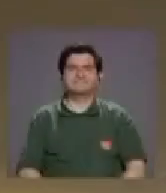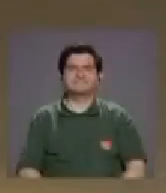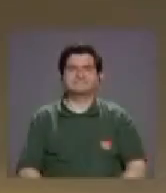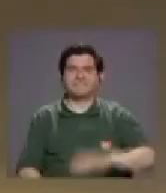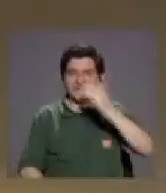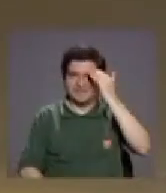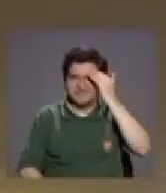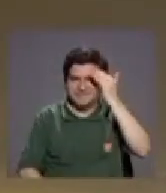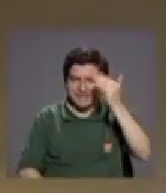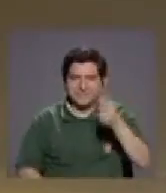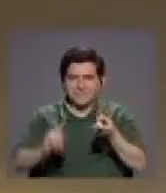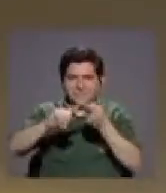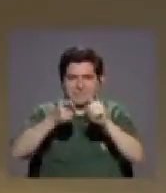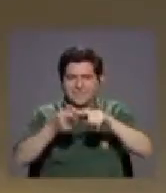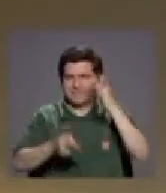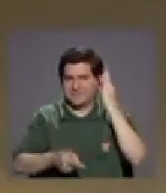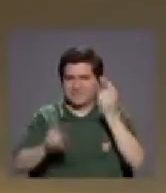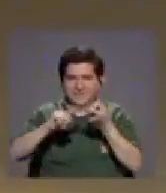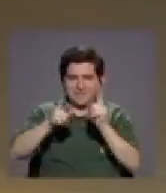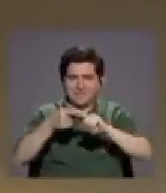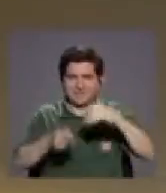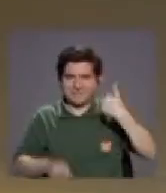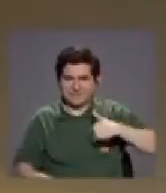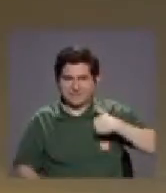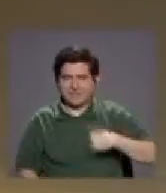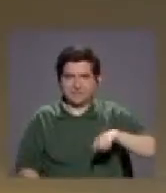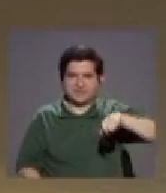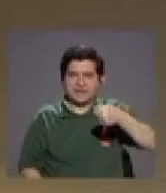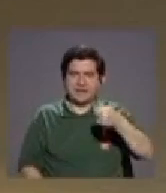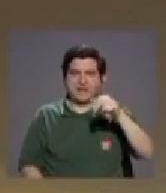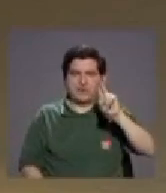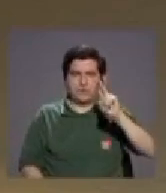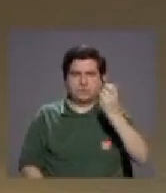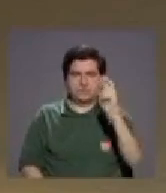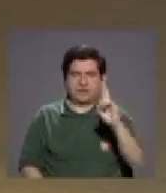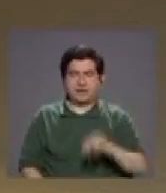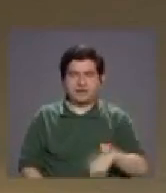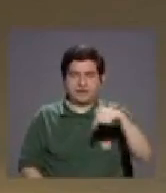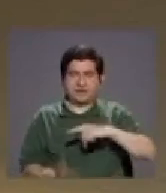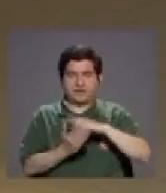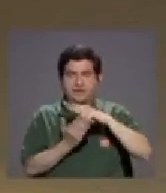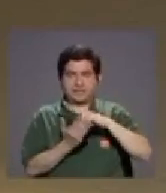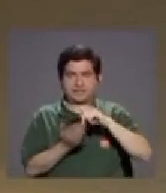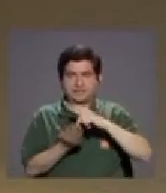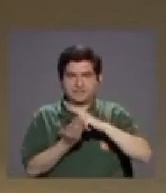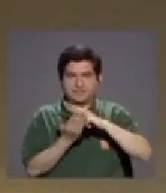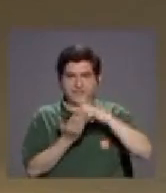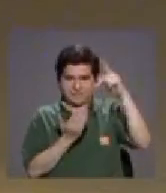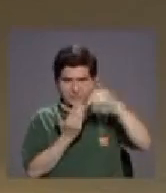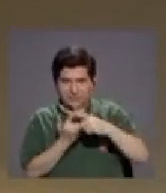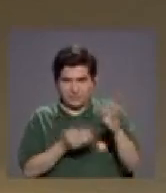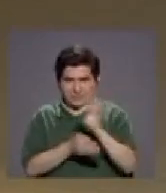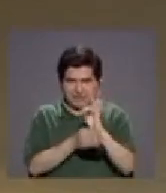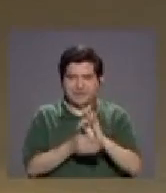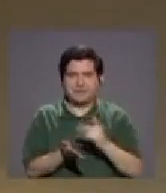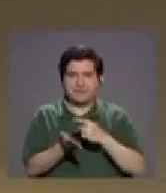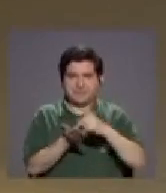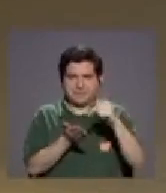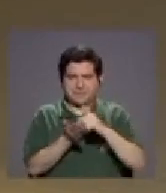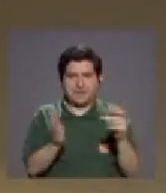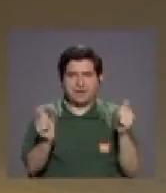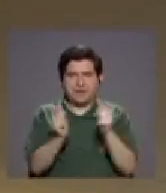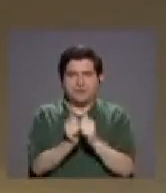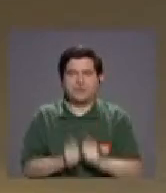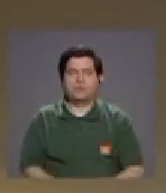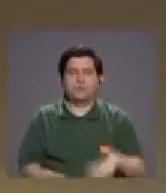Los saludamos, amigas y amigos de Canal UCR, este medio televisivo que se paga con los impuestos que tributan